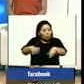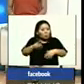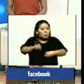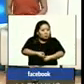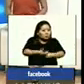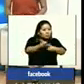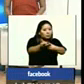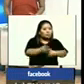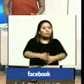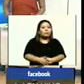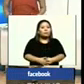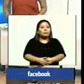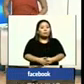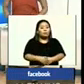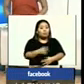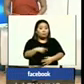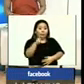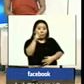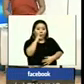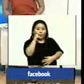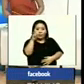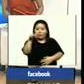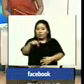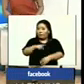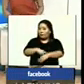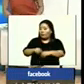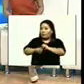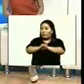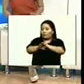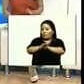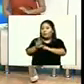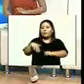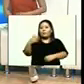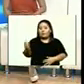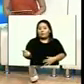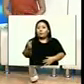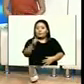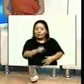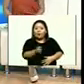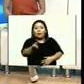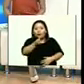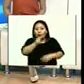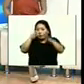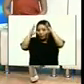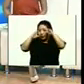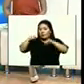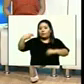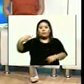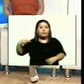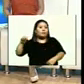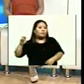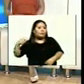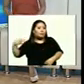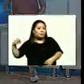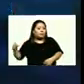a conocer. Nos vamos a una pausa comercial y nosotros ya regresamos con más de Noticiero Hechos y Emisión Estelar.